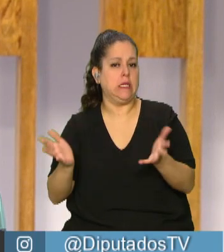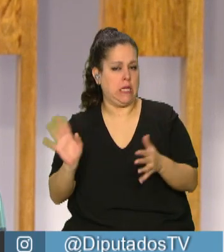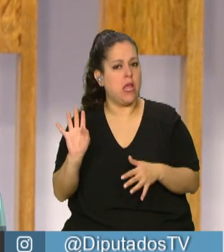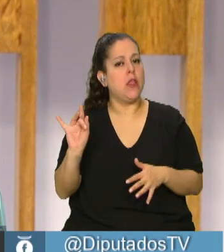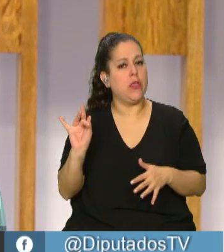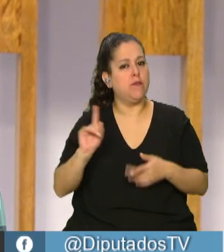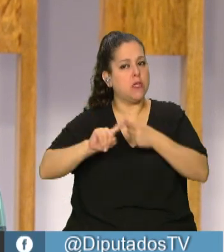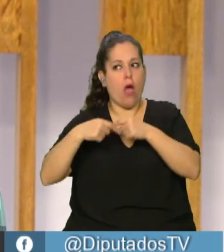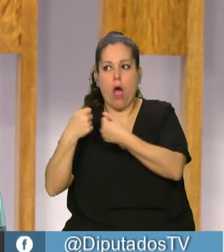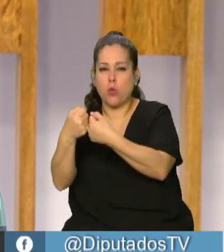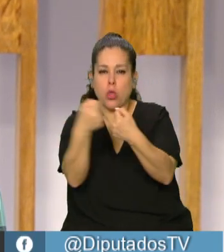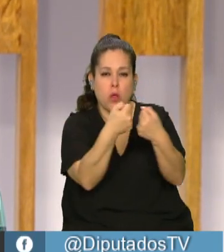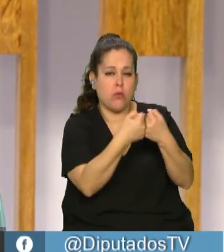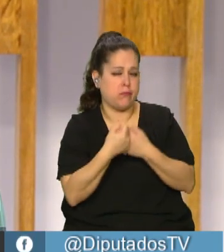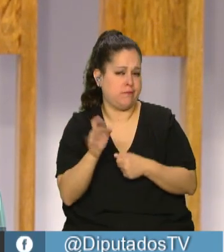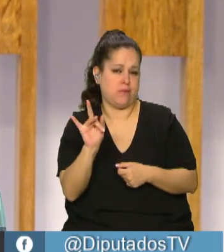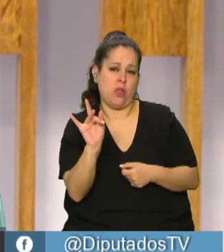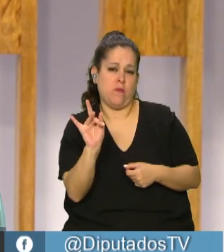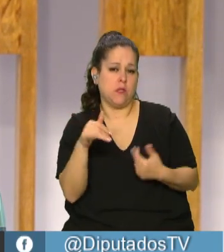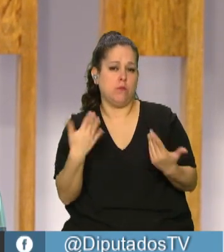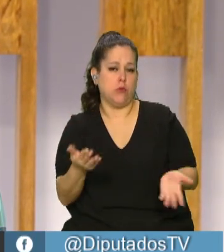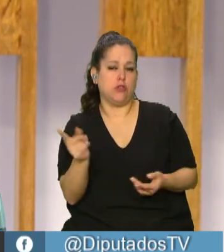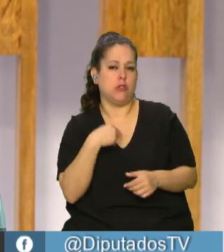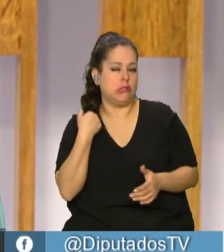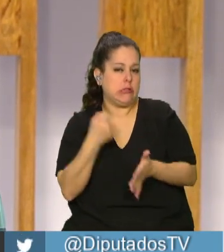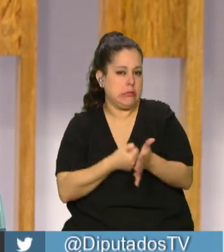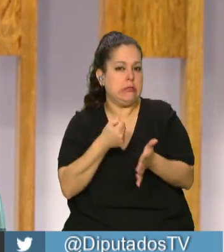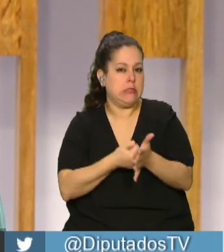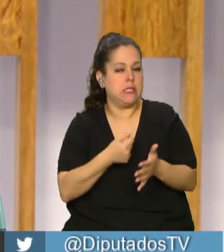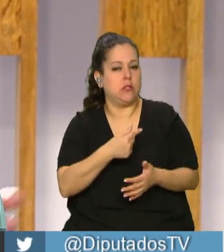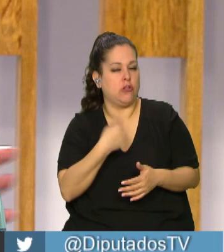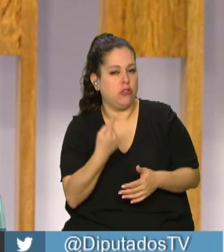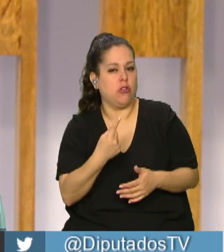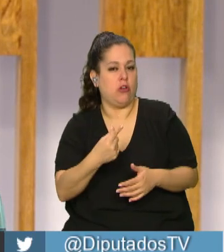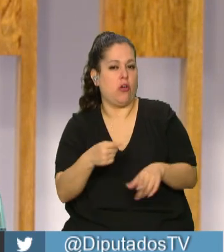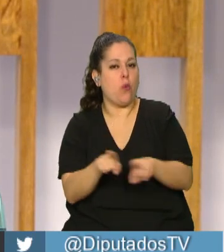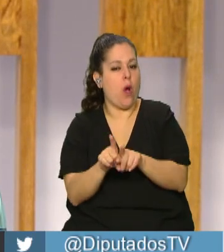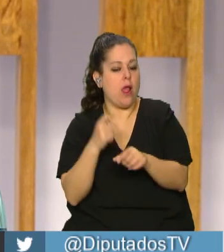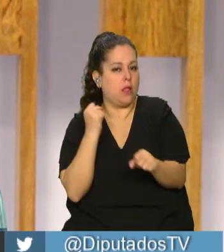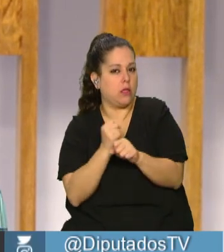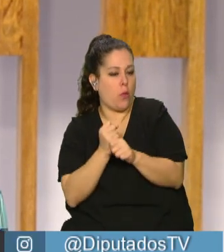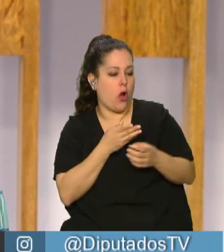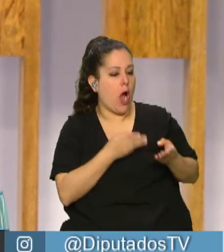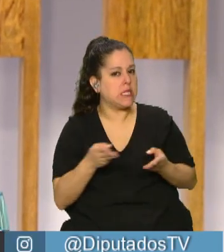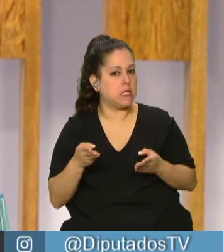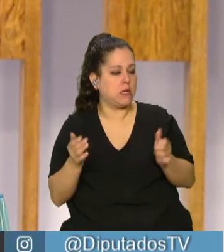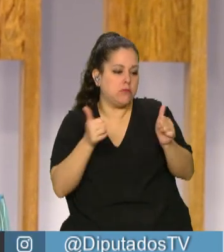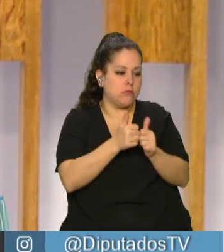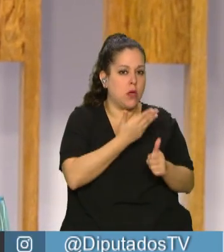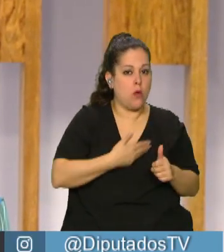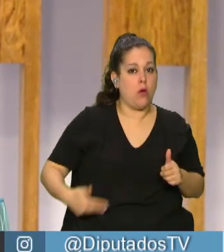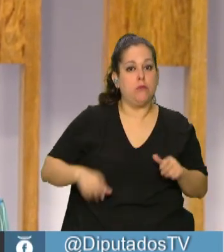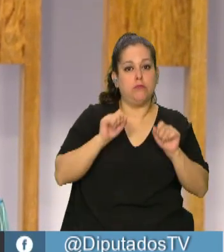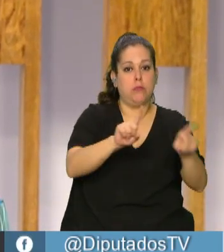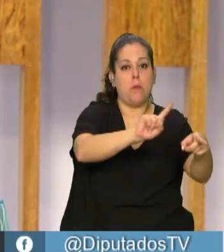difícil ponerse de acuerdo y eso es lo que tratamos siempre, ¿no? Nosotros asistiendo en lo que nos corresponde y bueno, los políticos desde